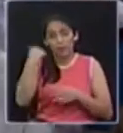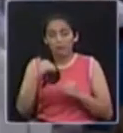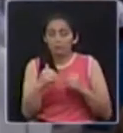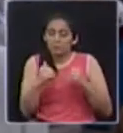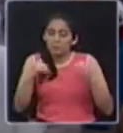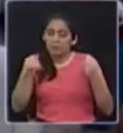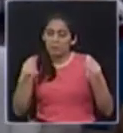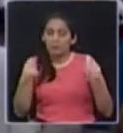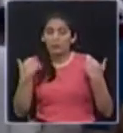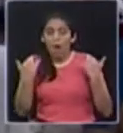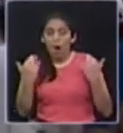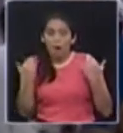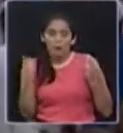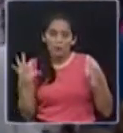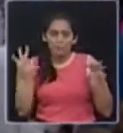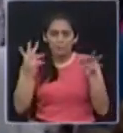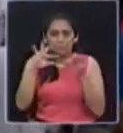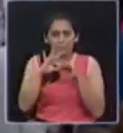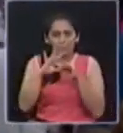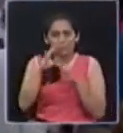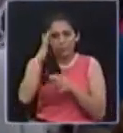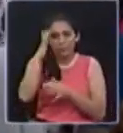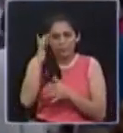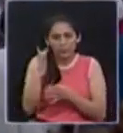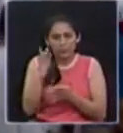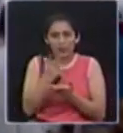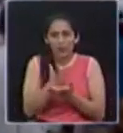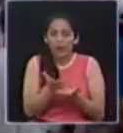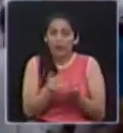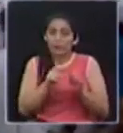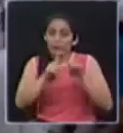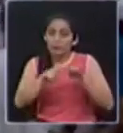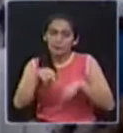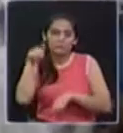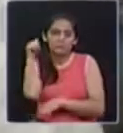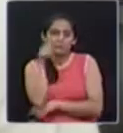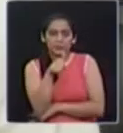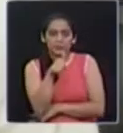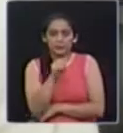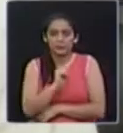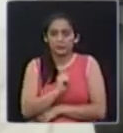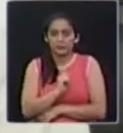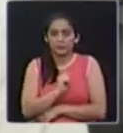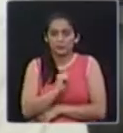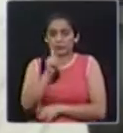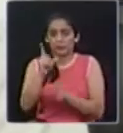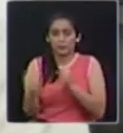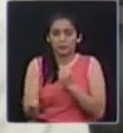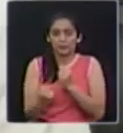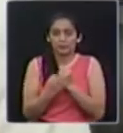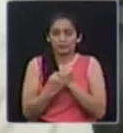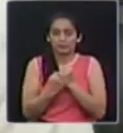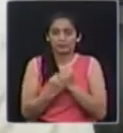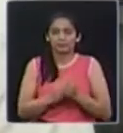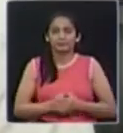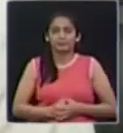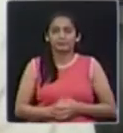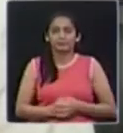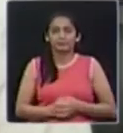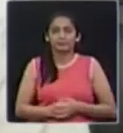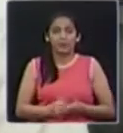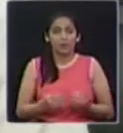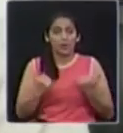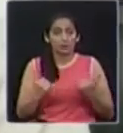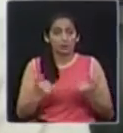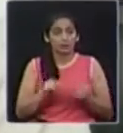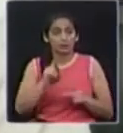él se mantiene, pero que dependerá del presidenciable captar votos. Más aún, seguimos concientizando a